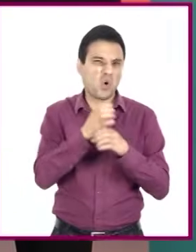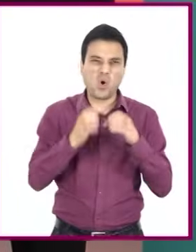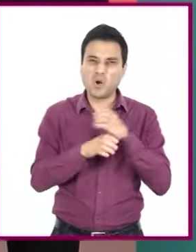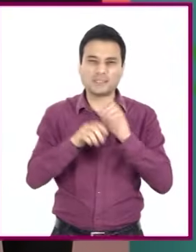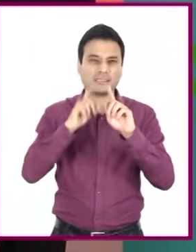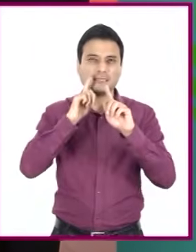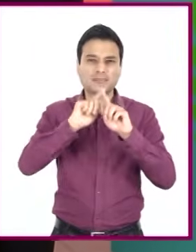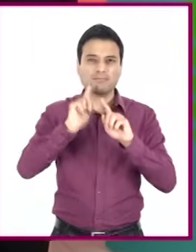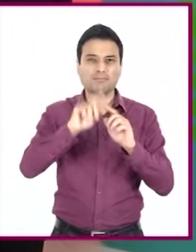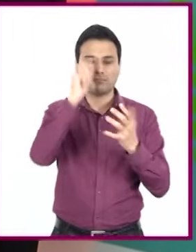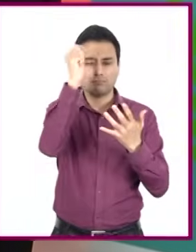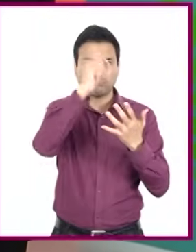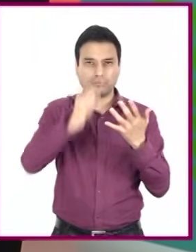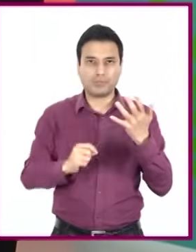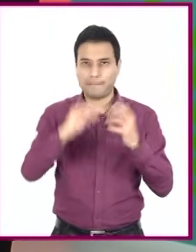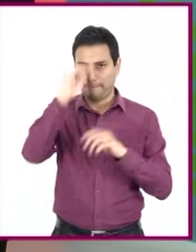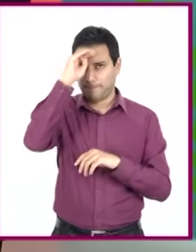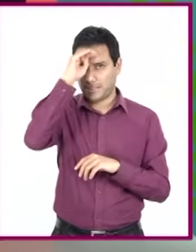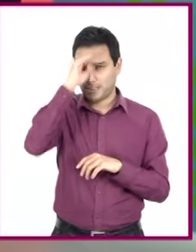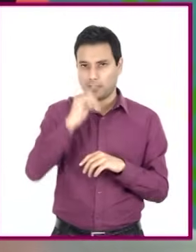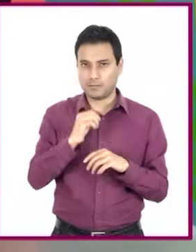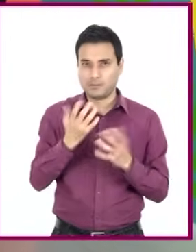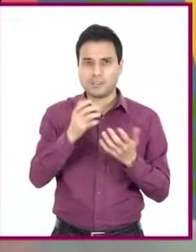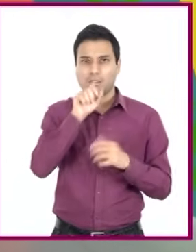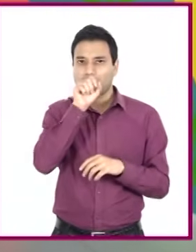e incluso la forma en cómo deseen